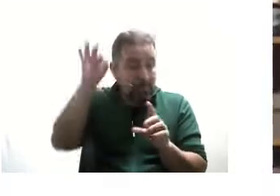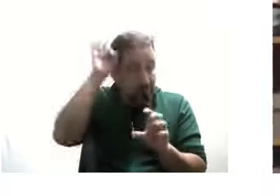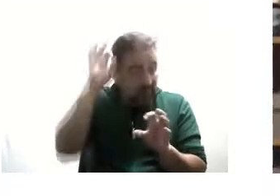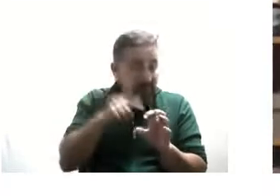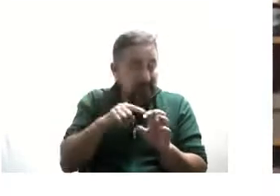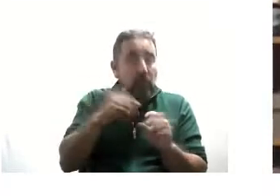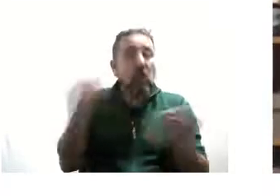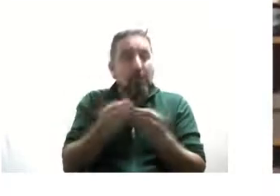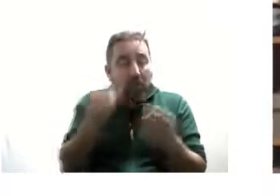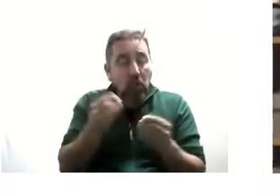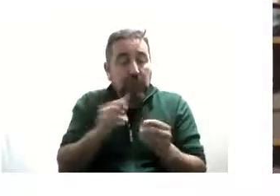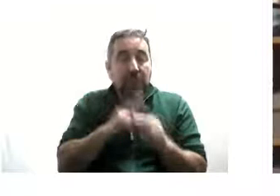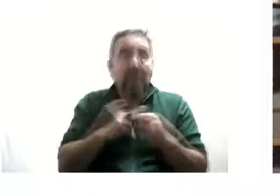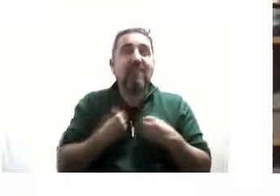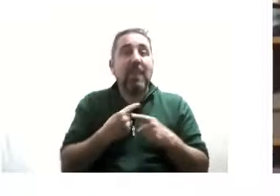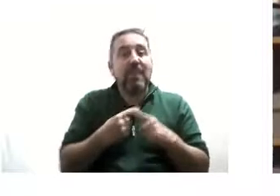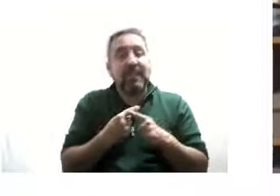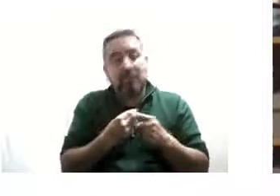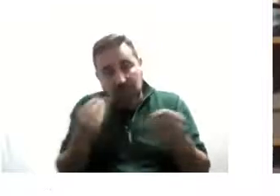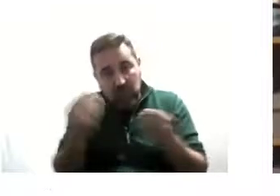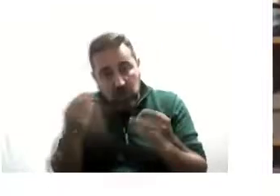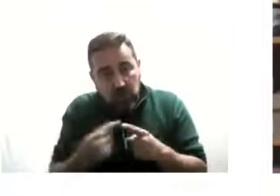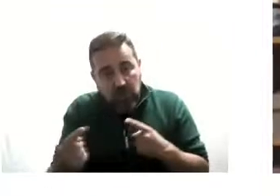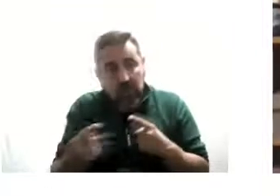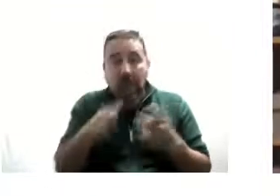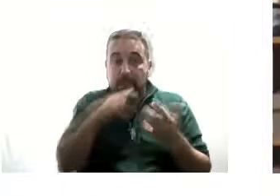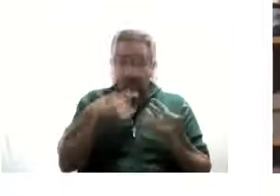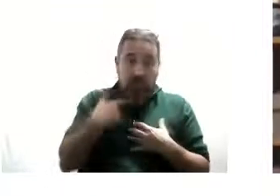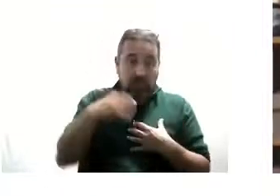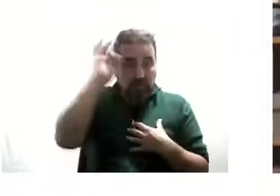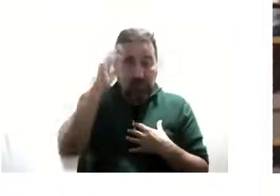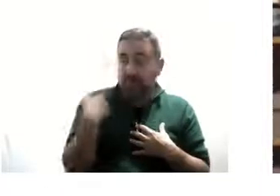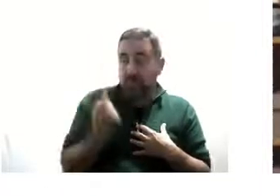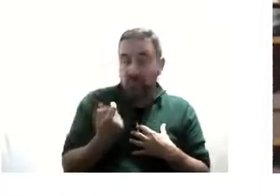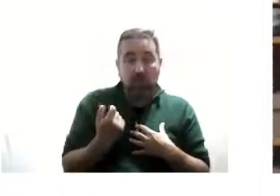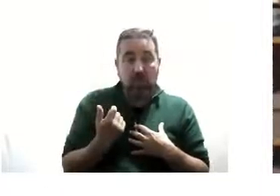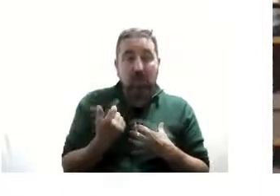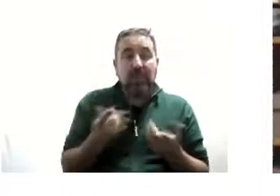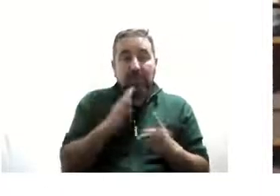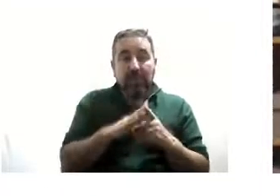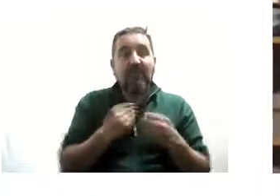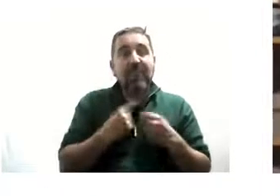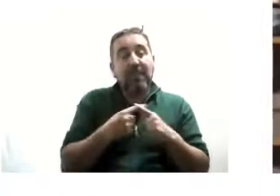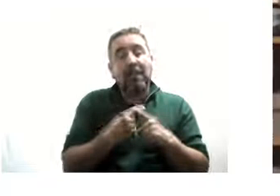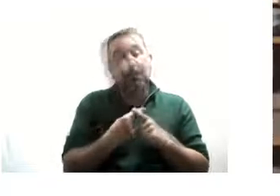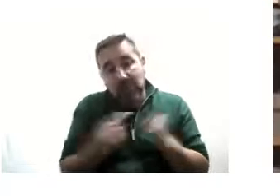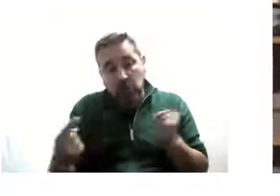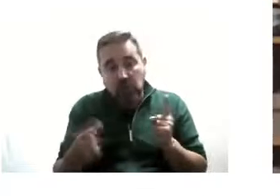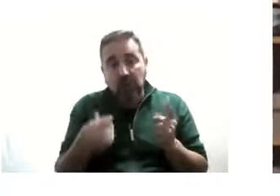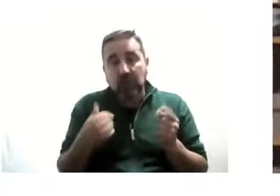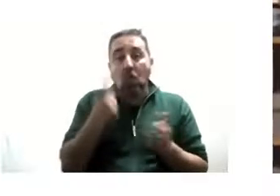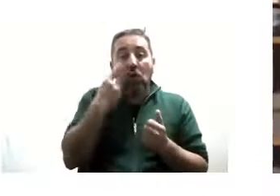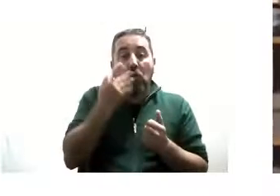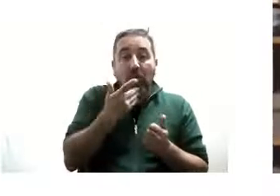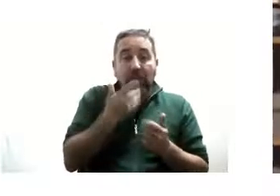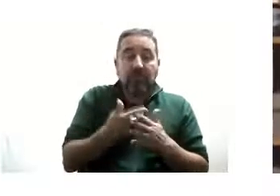media es mayor, pero claro, los implantes que estamos poniendo hace menos tiempo son los que tienen vida media mayor, con lo cual los que conocemos que hemos tenido